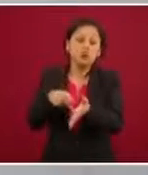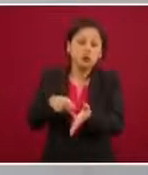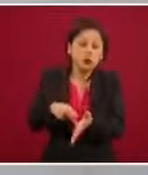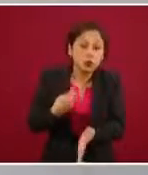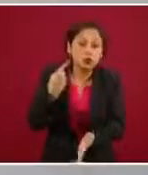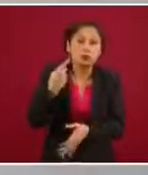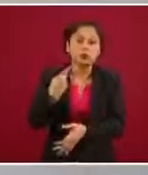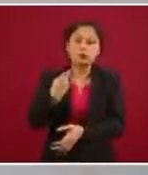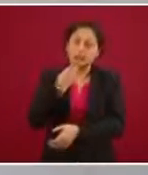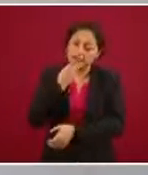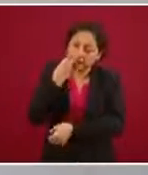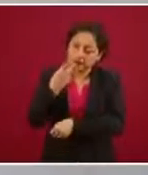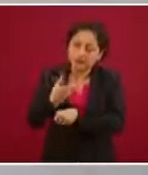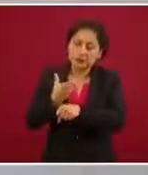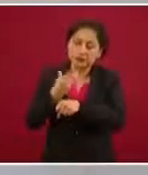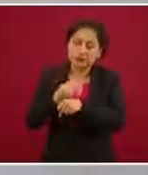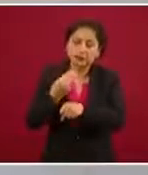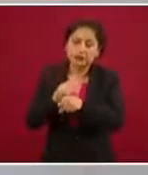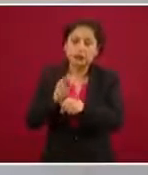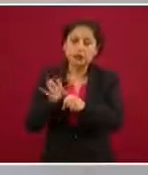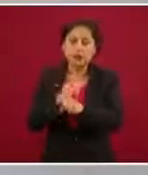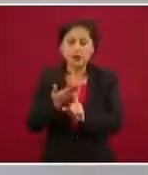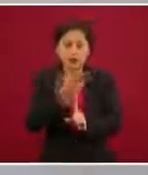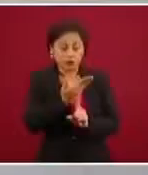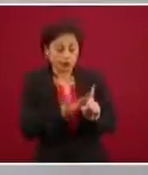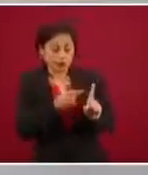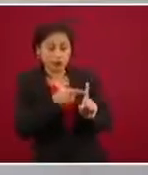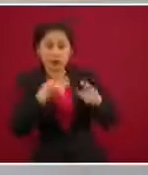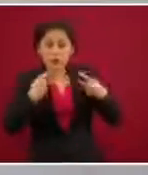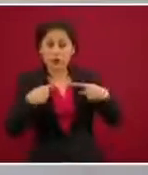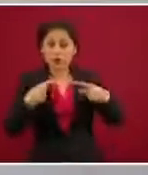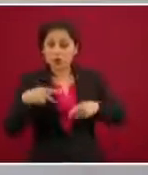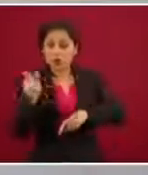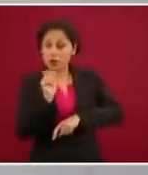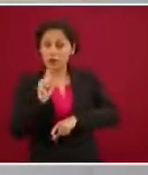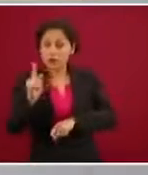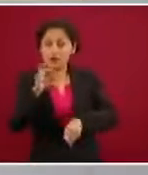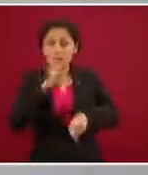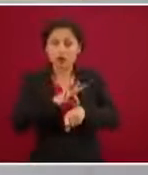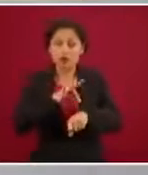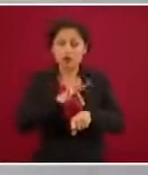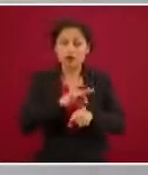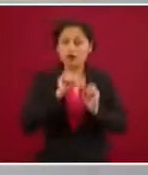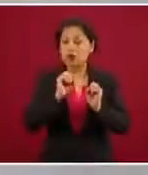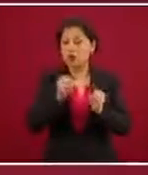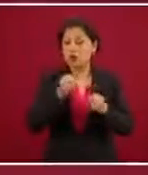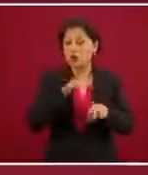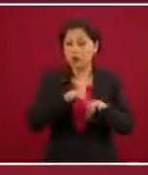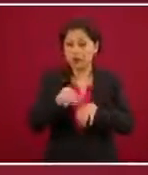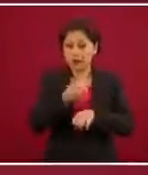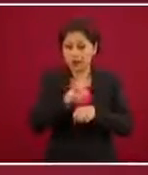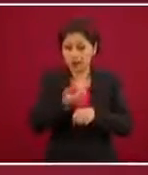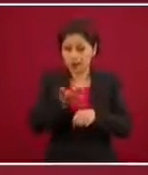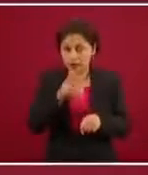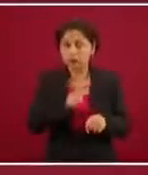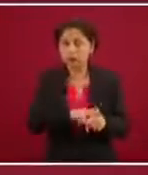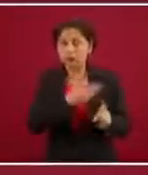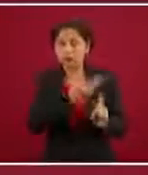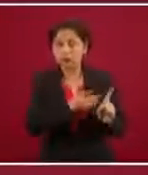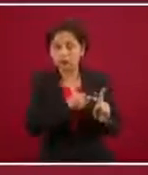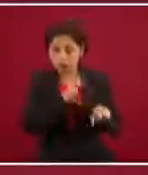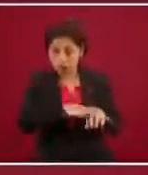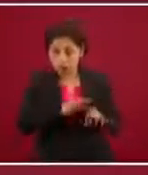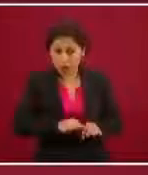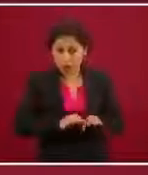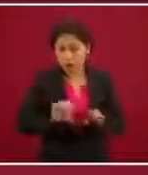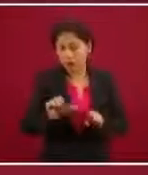vida de un profesional de la salud, sino porque tenemos que tener esto para una doble